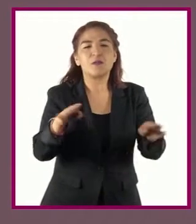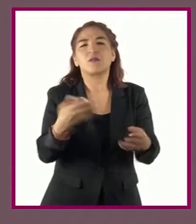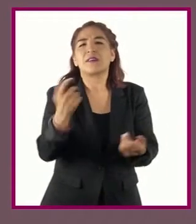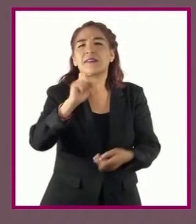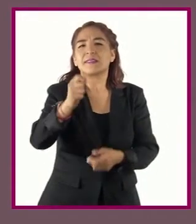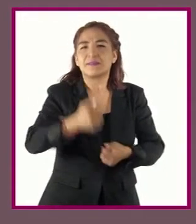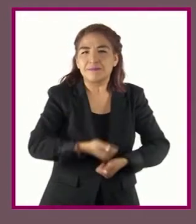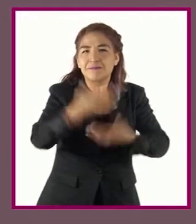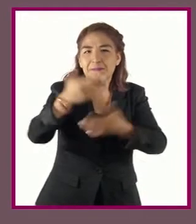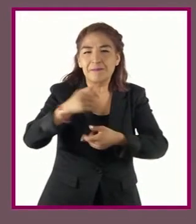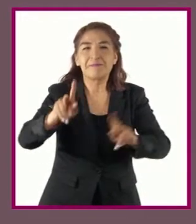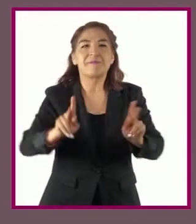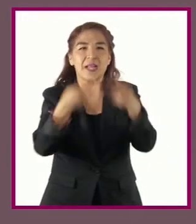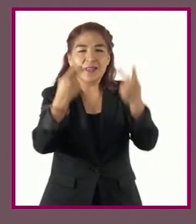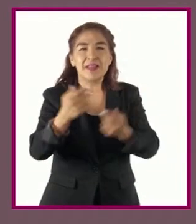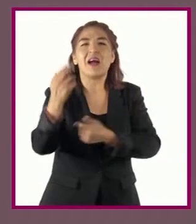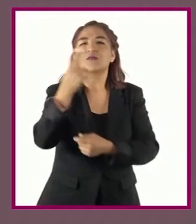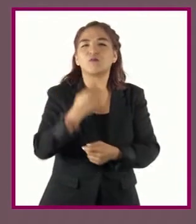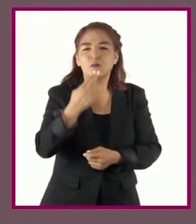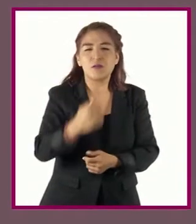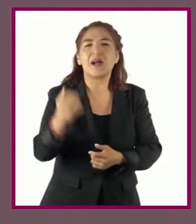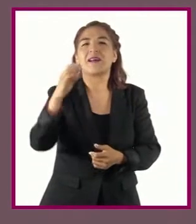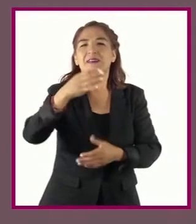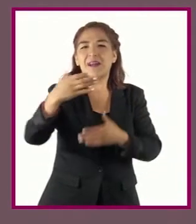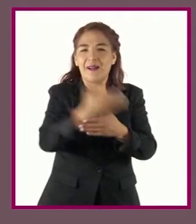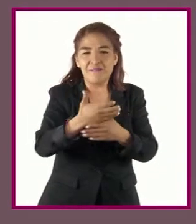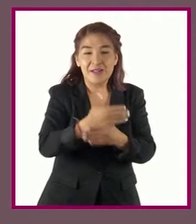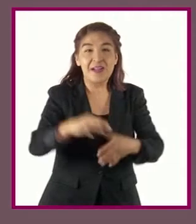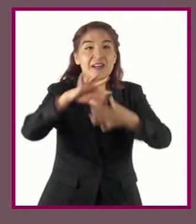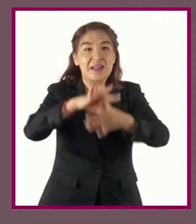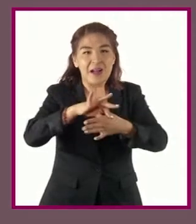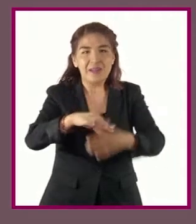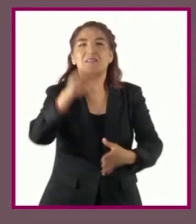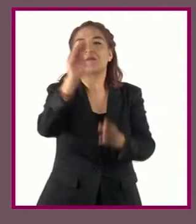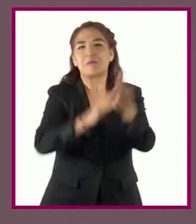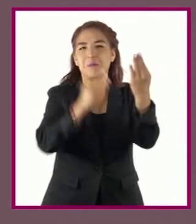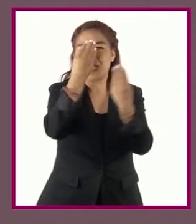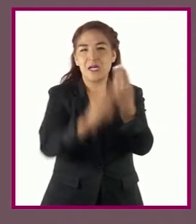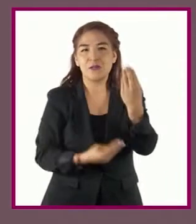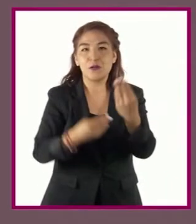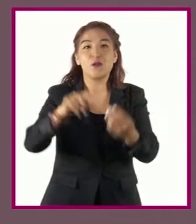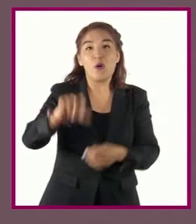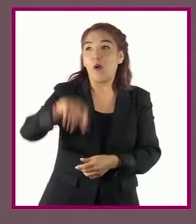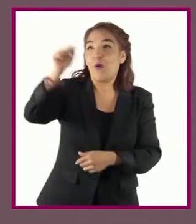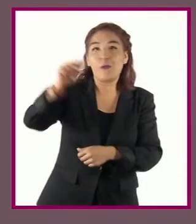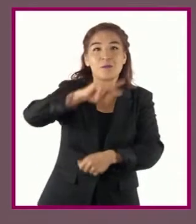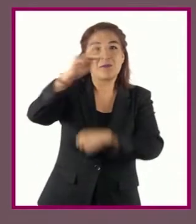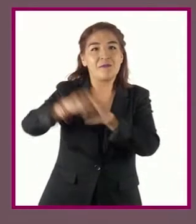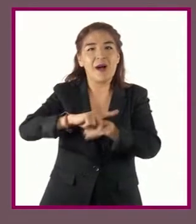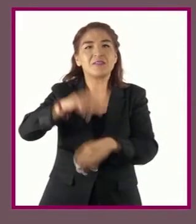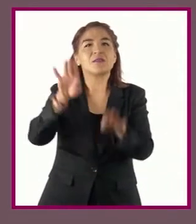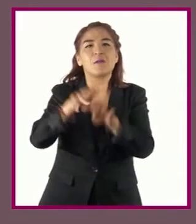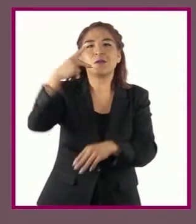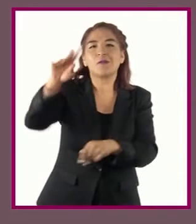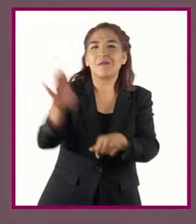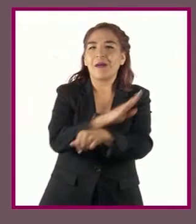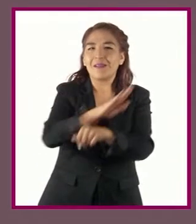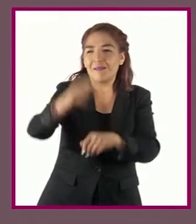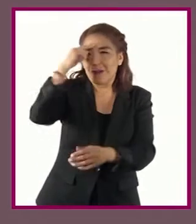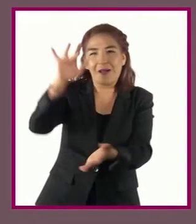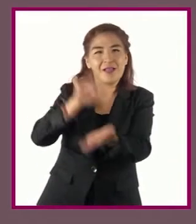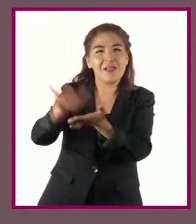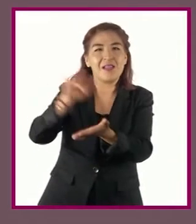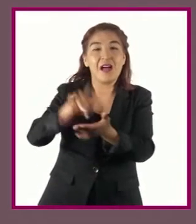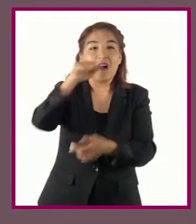exportación de café, azúcar, carne y plátano, beneficiando a las empresas extranjeras que explotaban a los